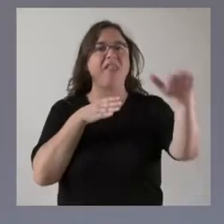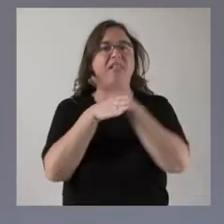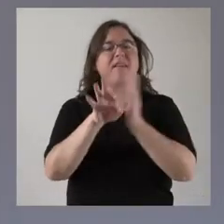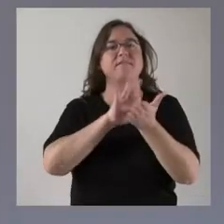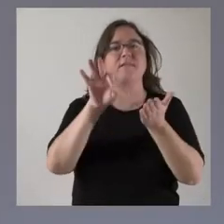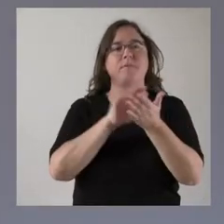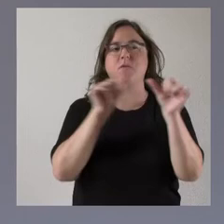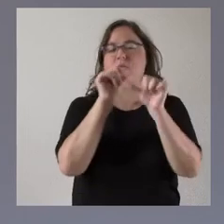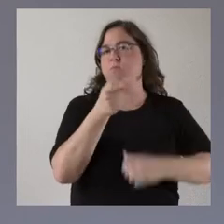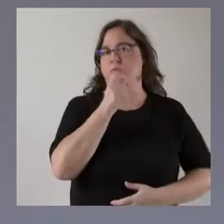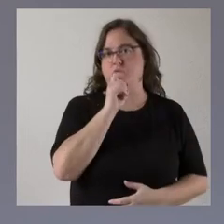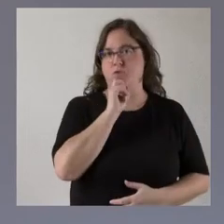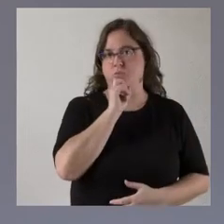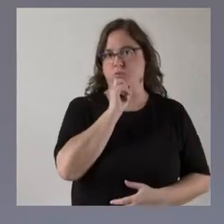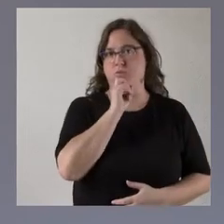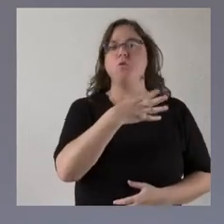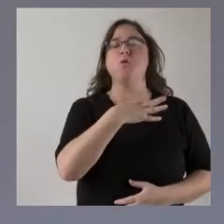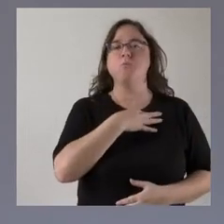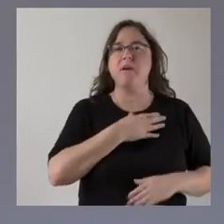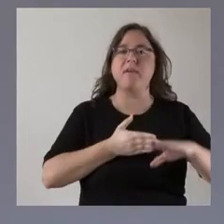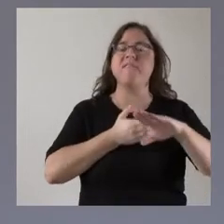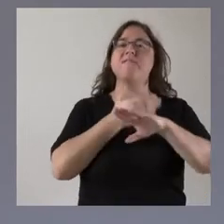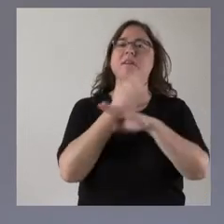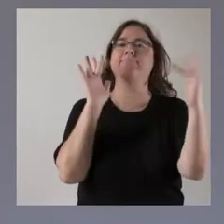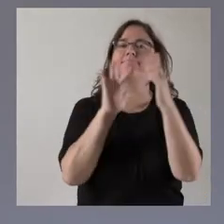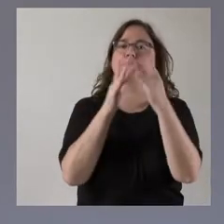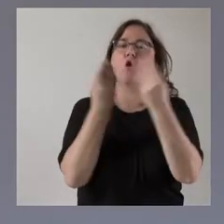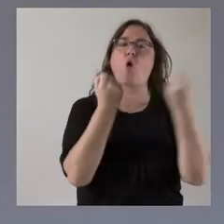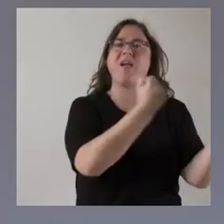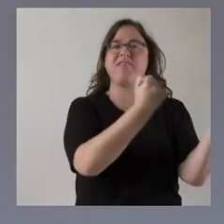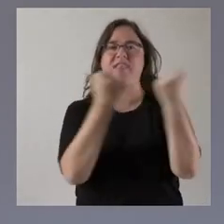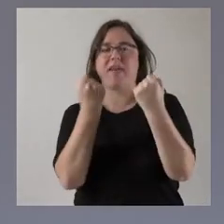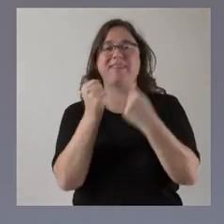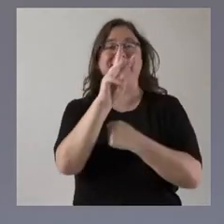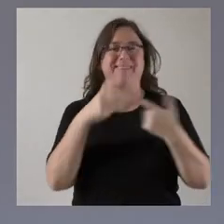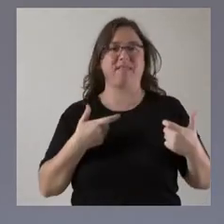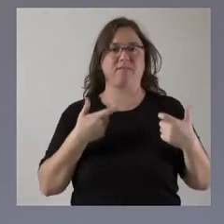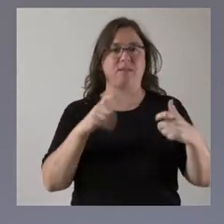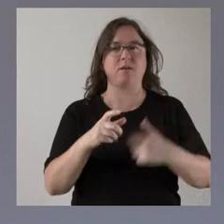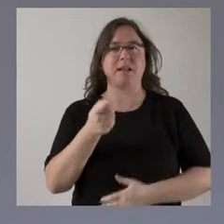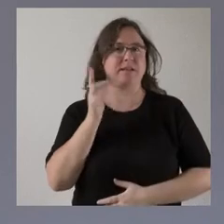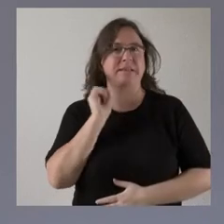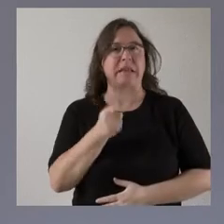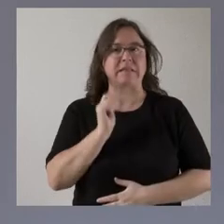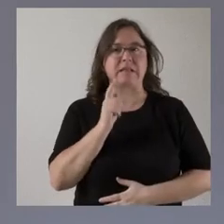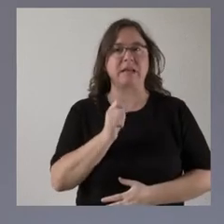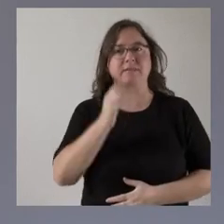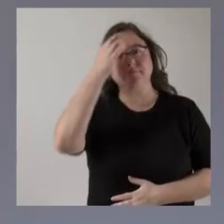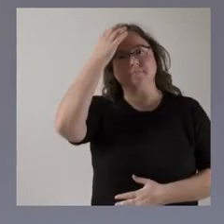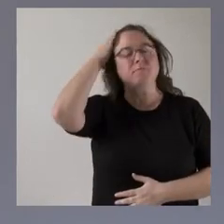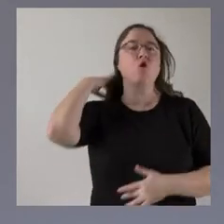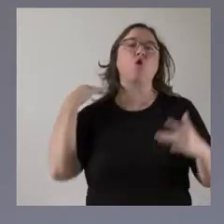se puede dirigir a las entidades del Tercer sector que habitualmente trabajan con los colectivos más